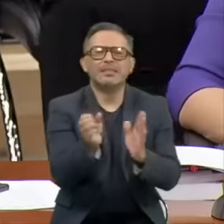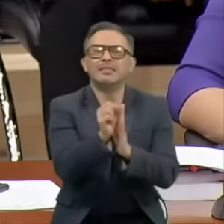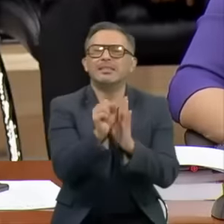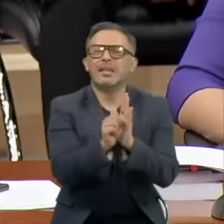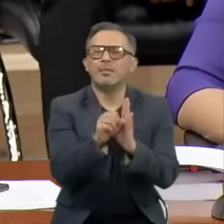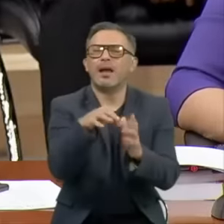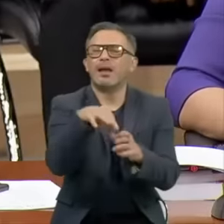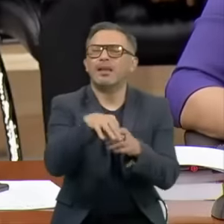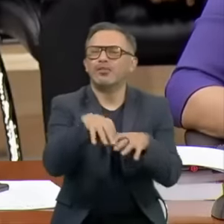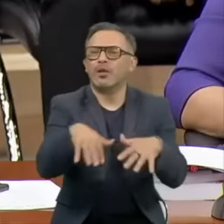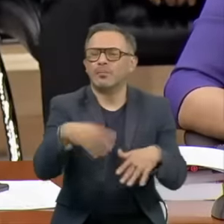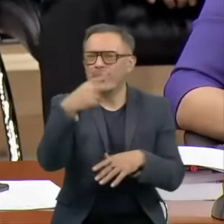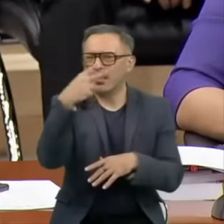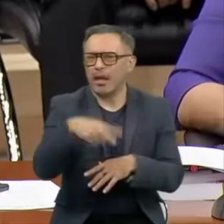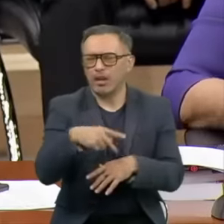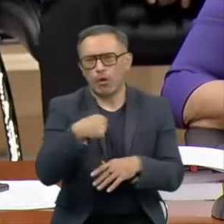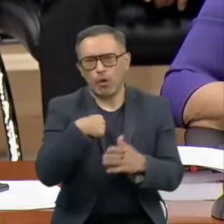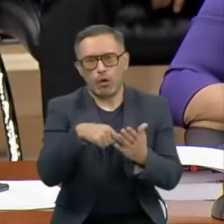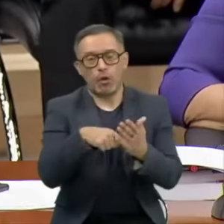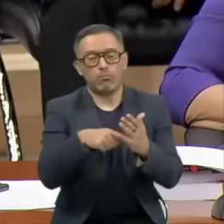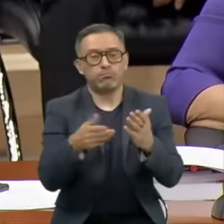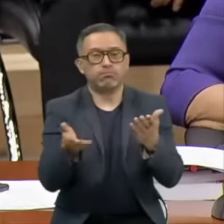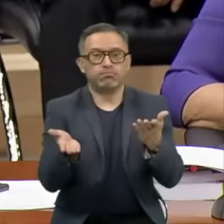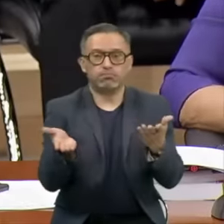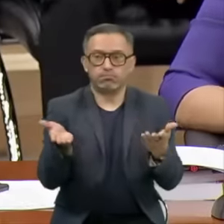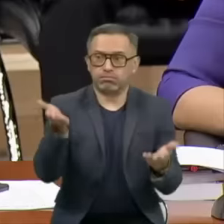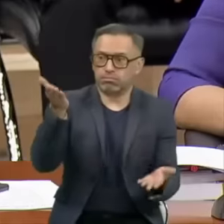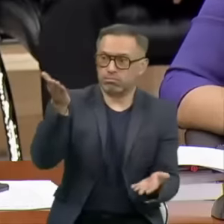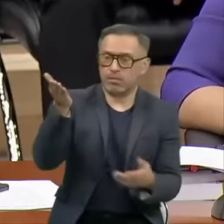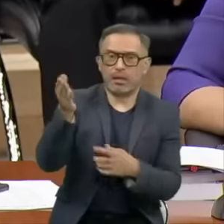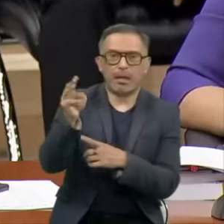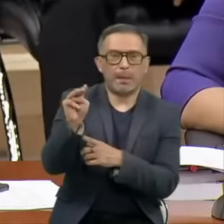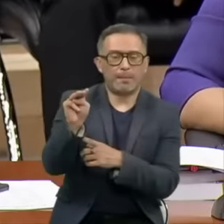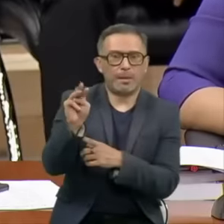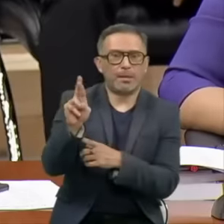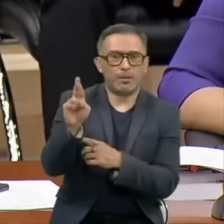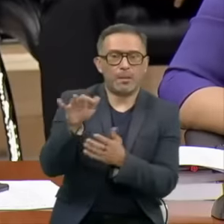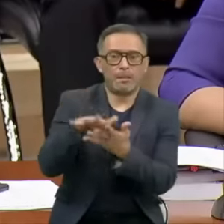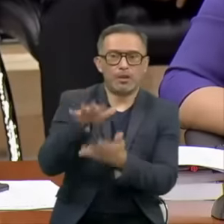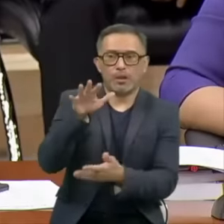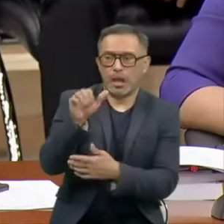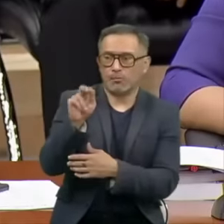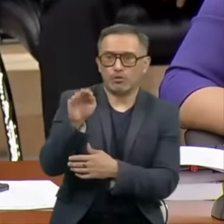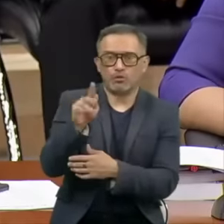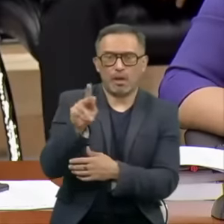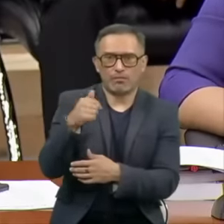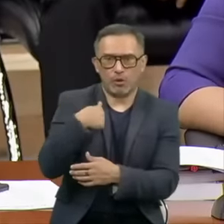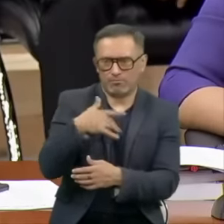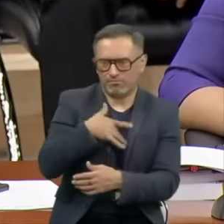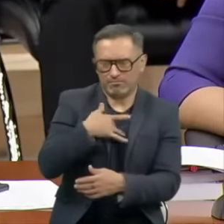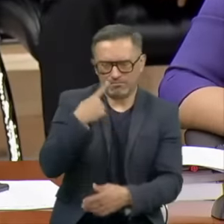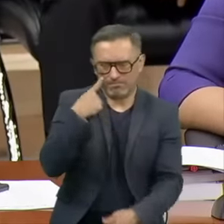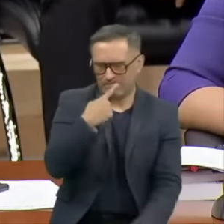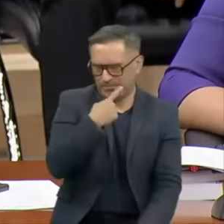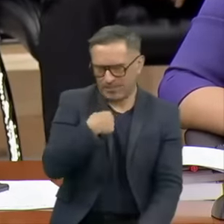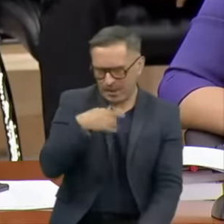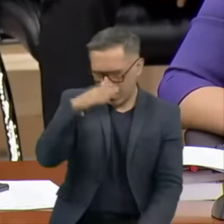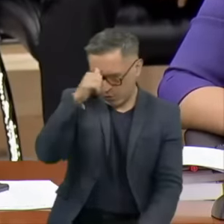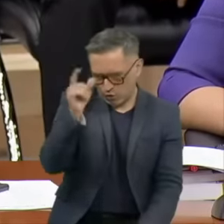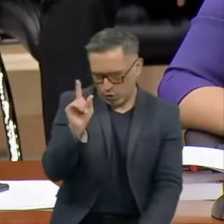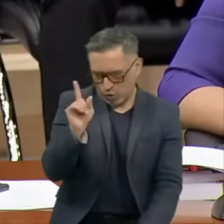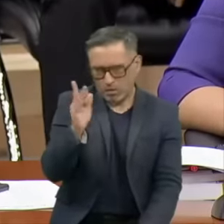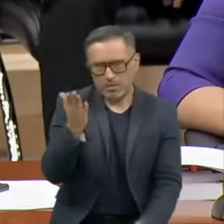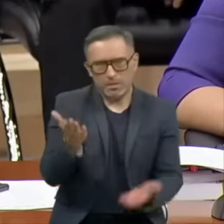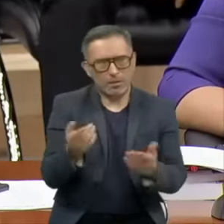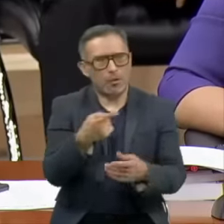electoral mexicano sea preponderante las mayorías absolutas, que se ganan con un voto o